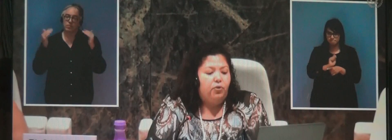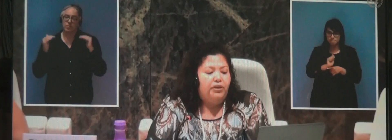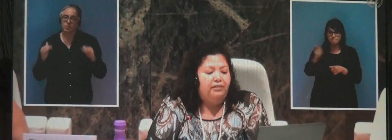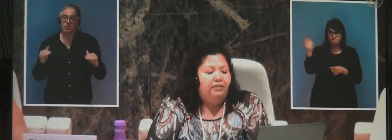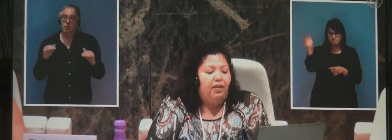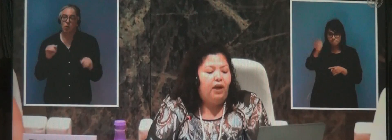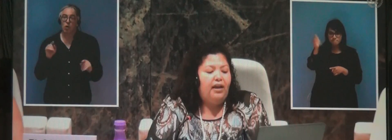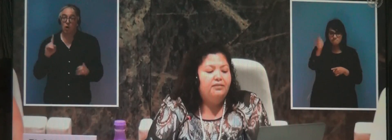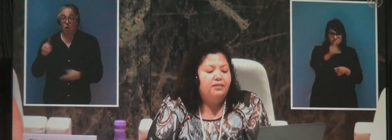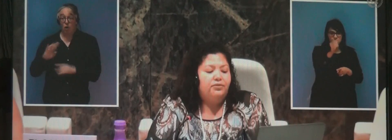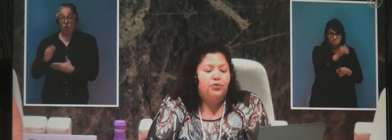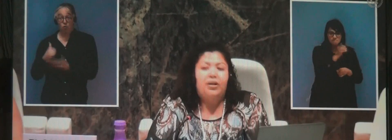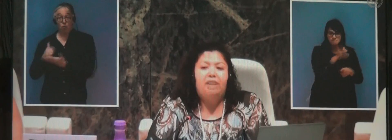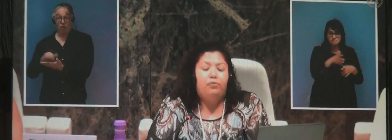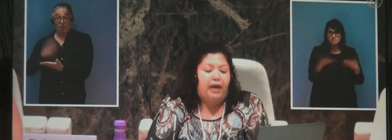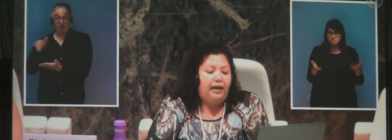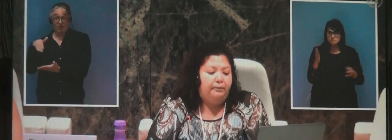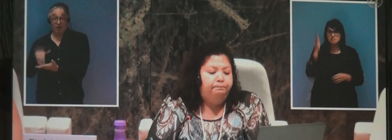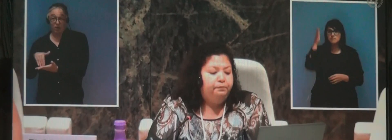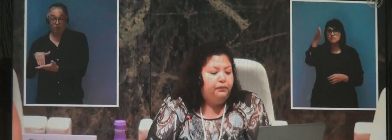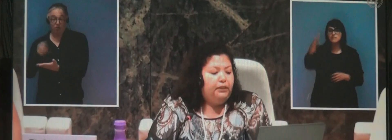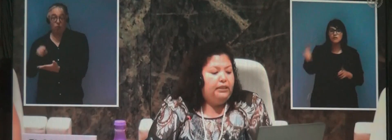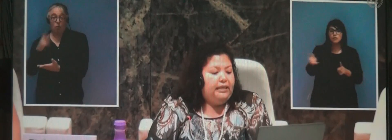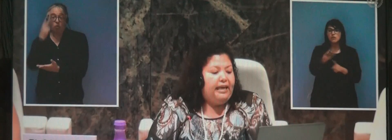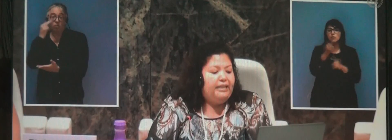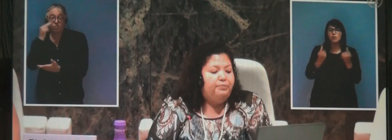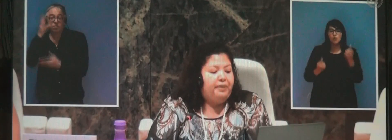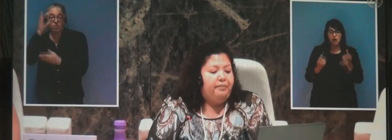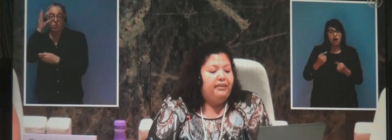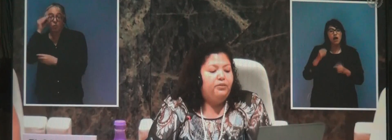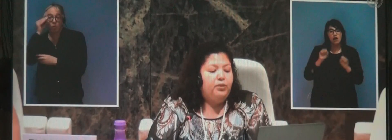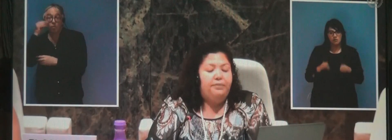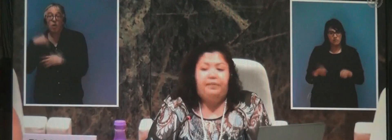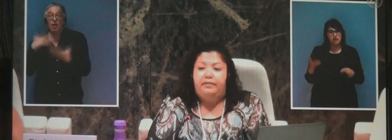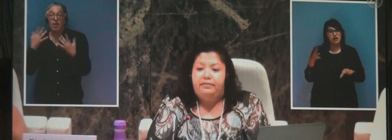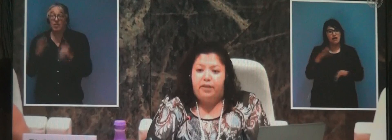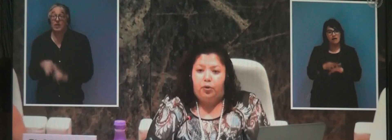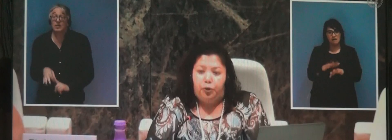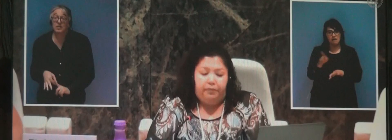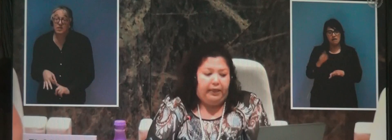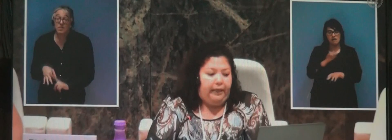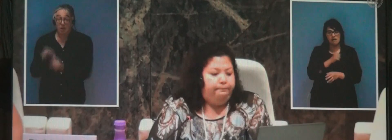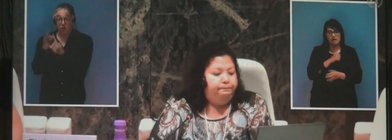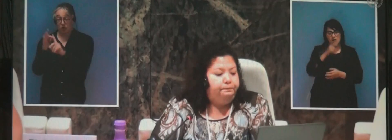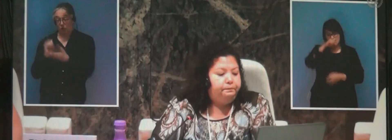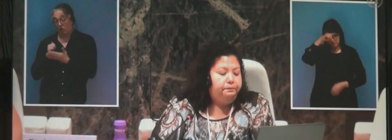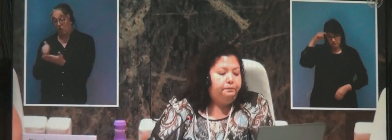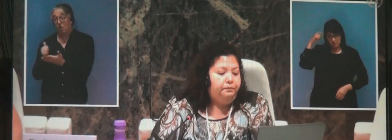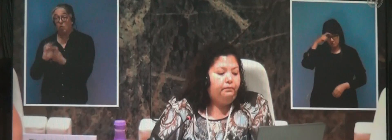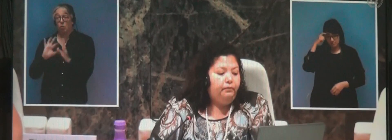vocacionales orientados a la inserción laboral que les permite su independencia económica.